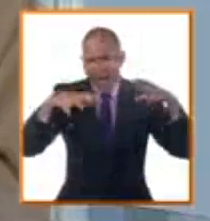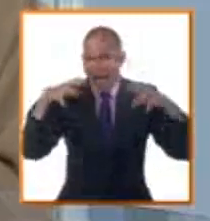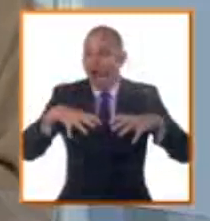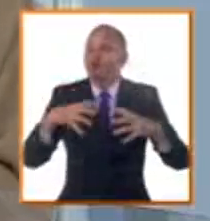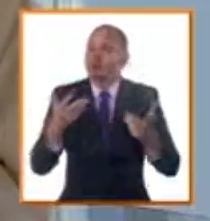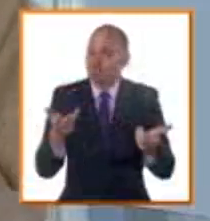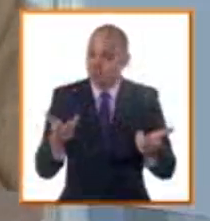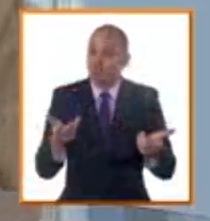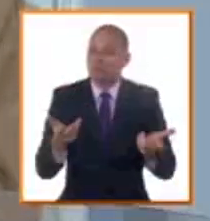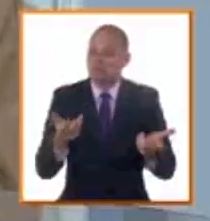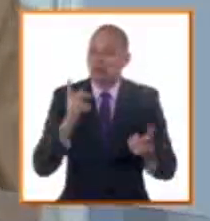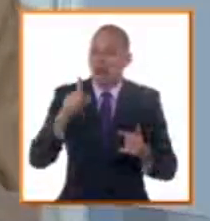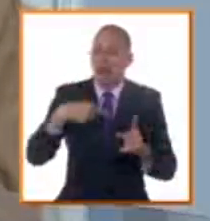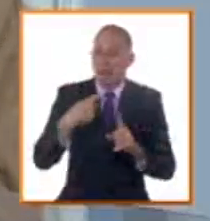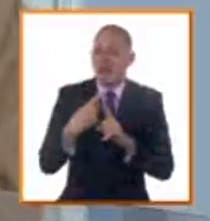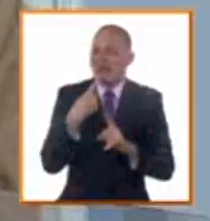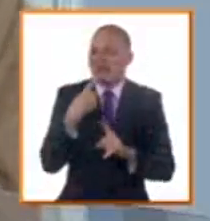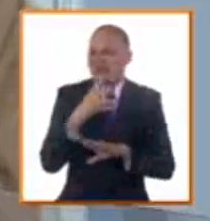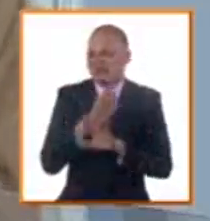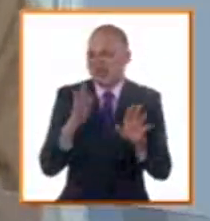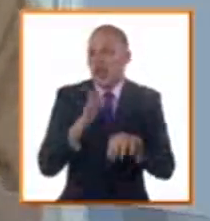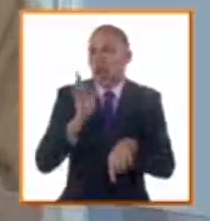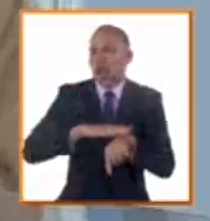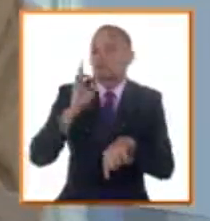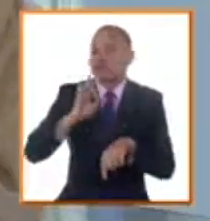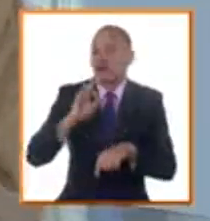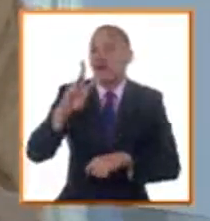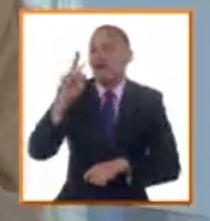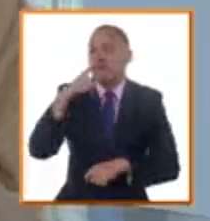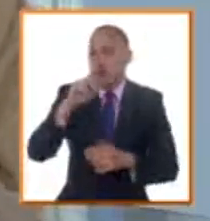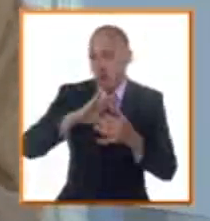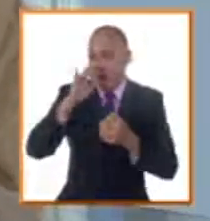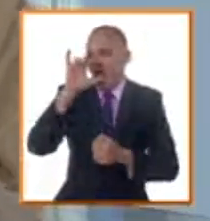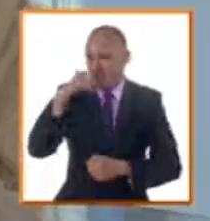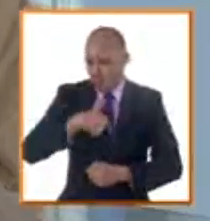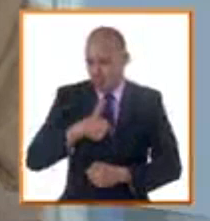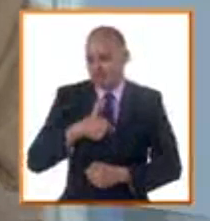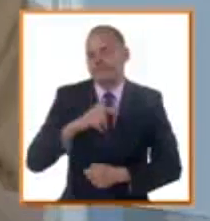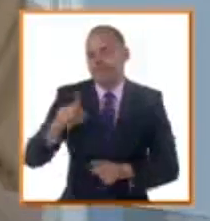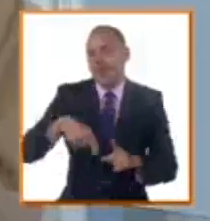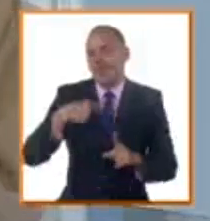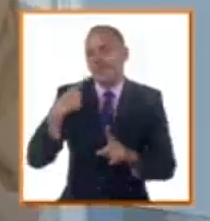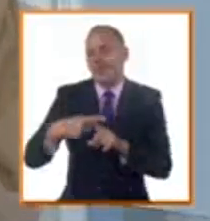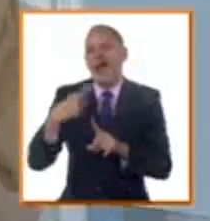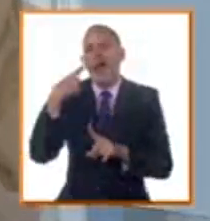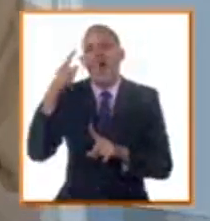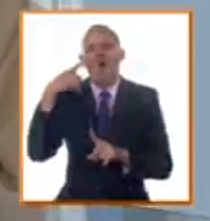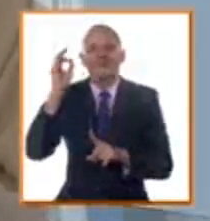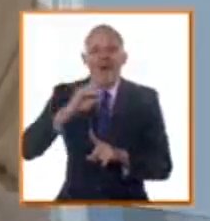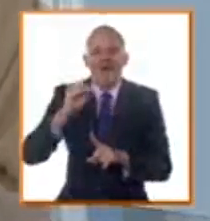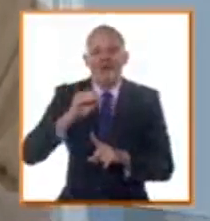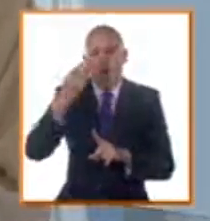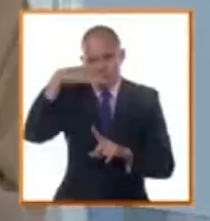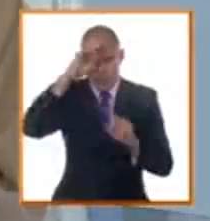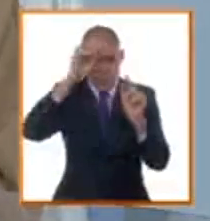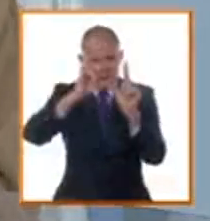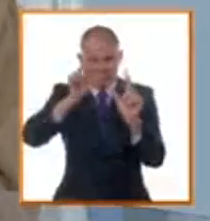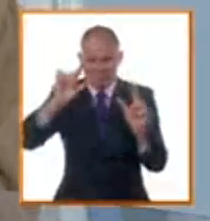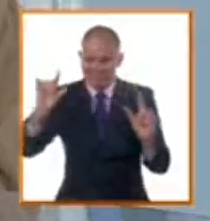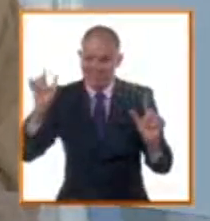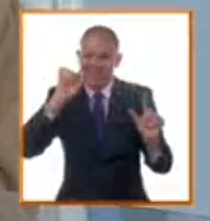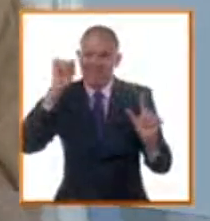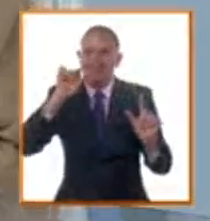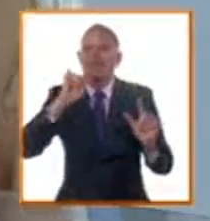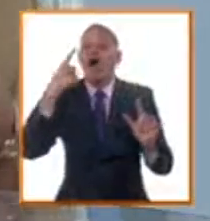inestable asociado, como les decía, a la vaguada de los niveles medios, pero también el anticiclón que estaba sobre el Atlántico imponía un flujo